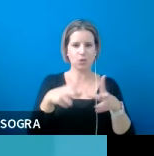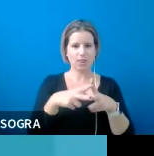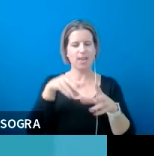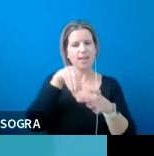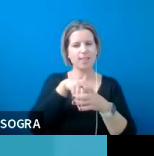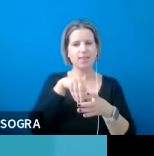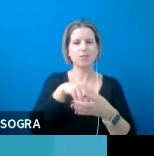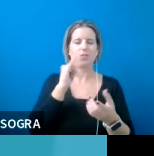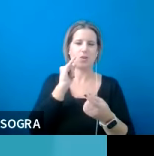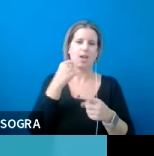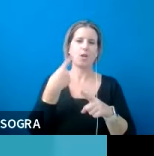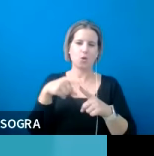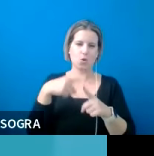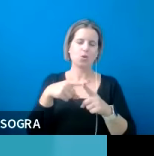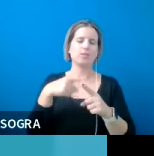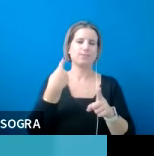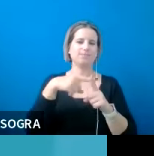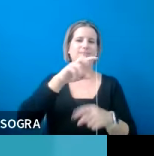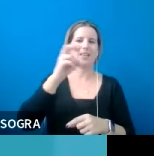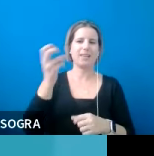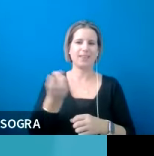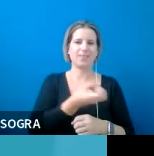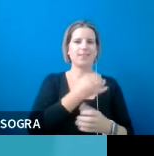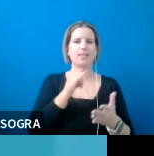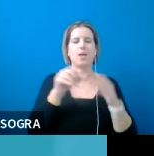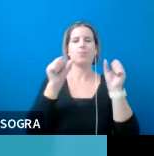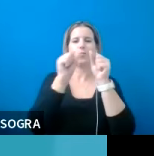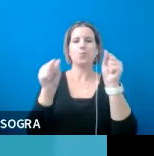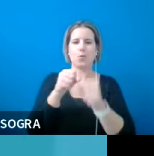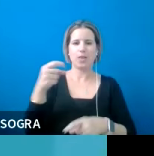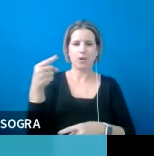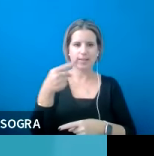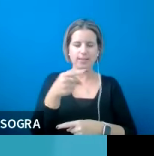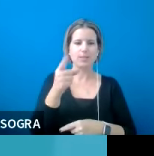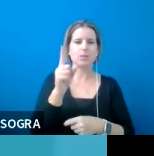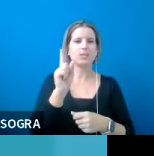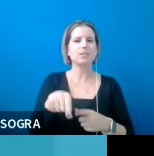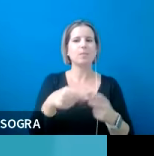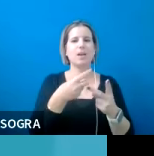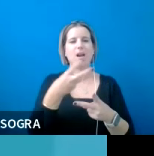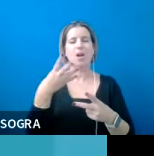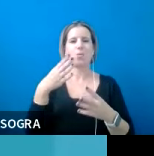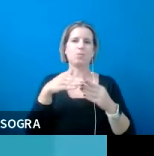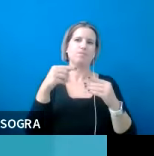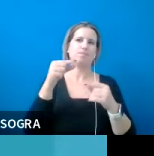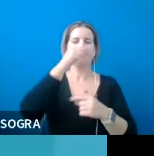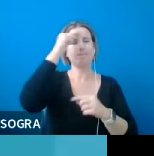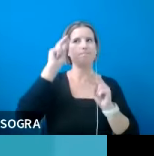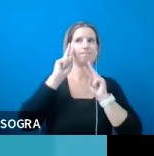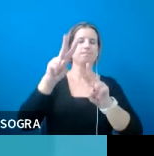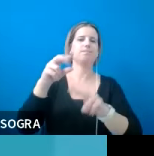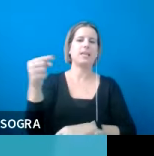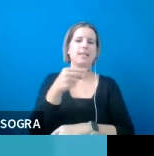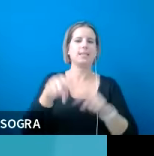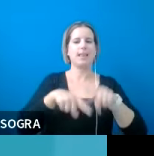subjetividad y en los que se producen estereotipos se producen determinados prejuicios con respecto a determinados